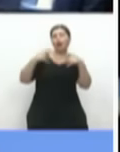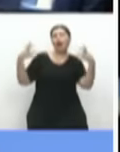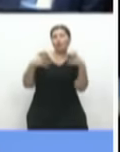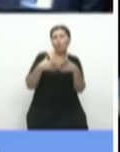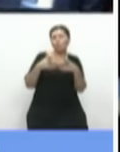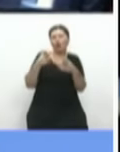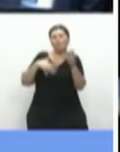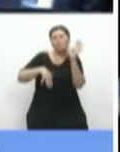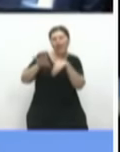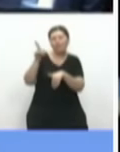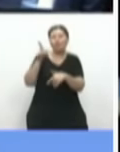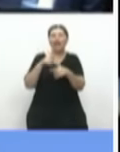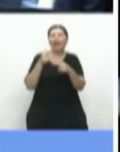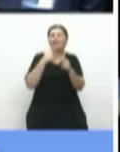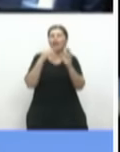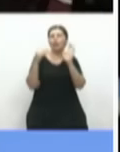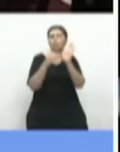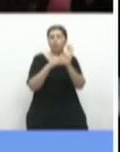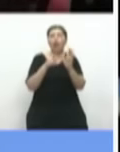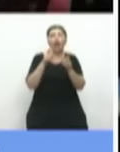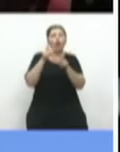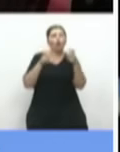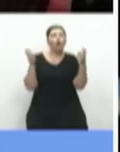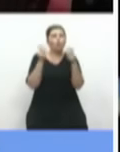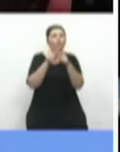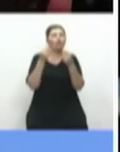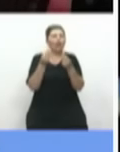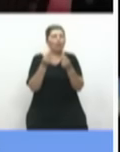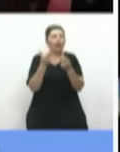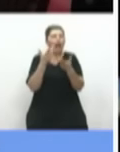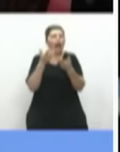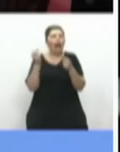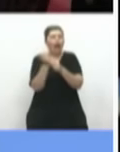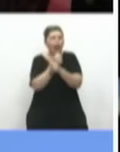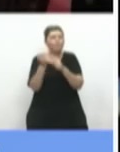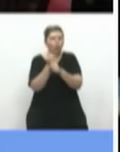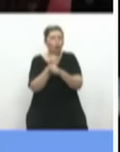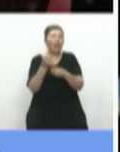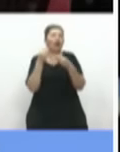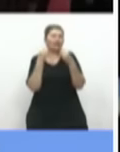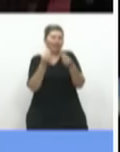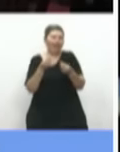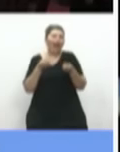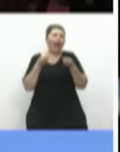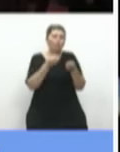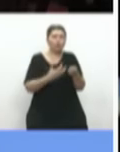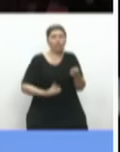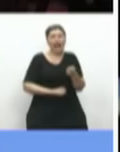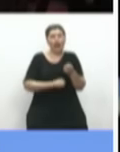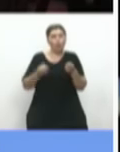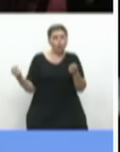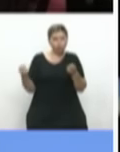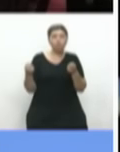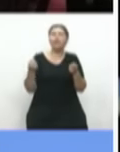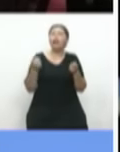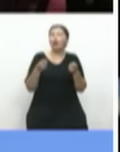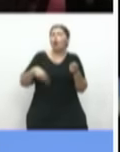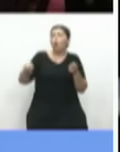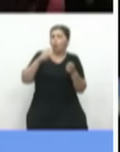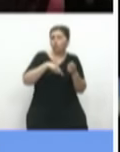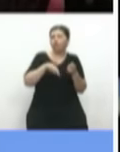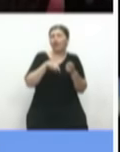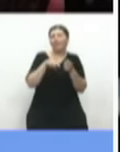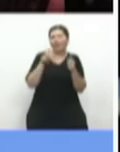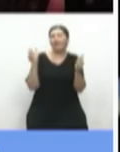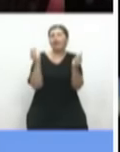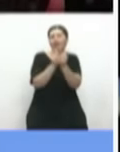escuchar lo malo. Pero mi responsabilidad es decirle, esto está bien, esto está mal, esto va a ser así, decir la verdad. ¿Y cómo va a ser? No, vamos a perder